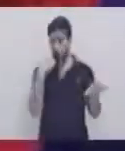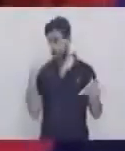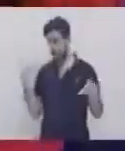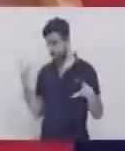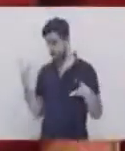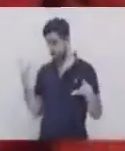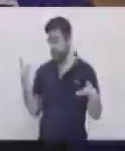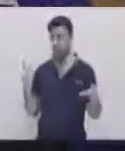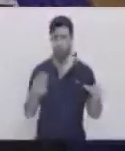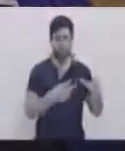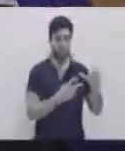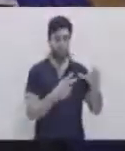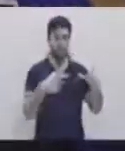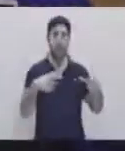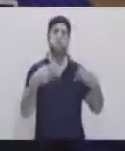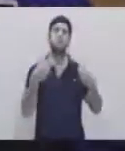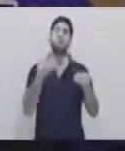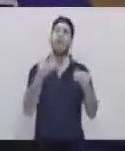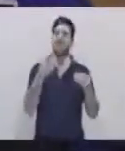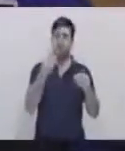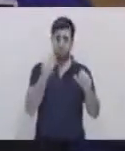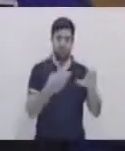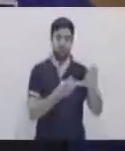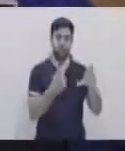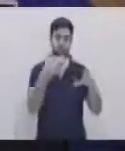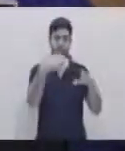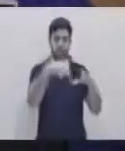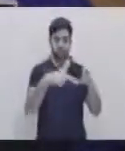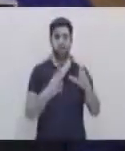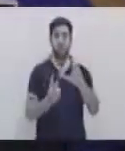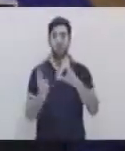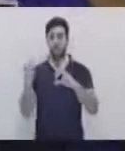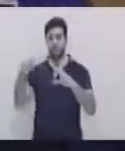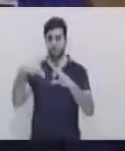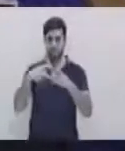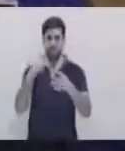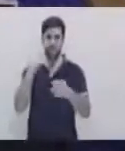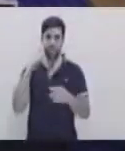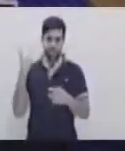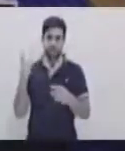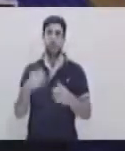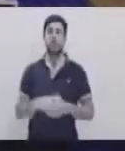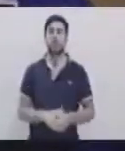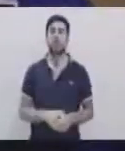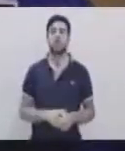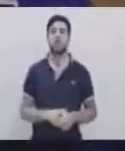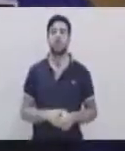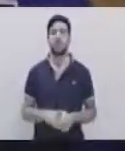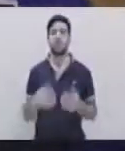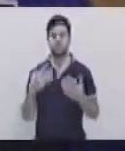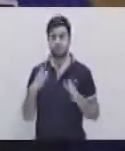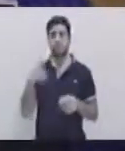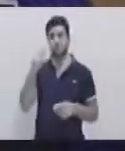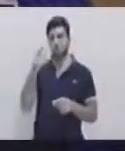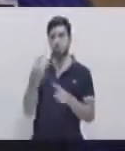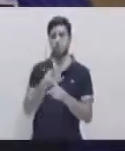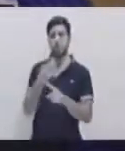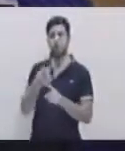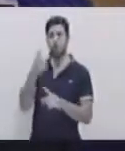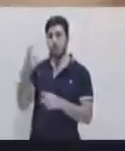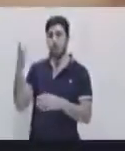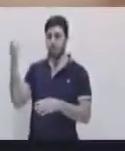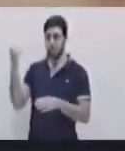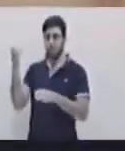medio y uno a los lados. Para eso también vamos a utilizar lo que es el silicón y